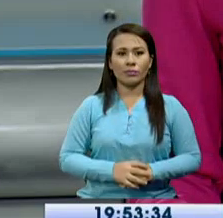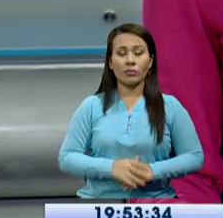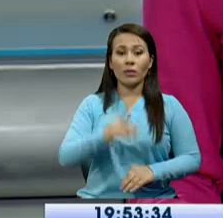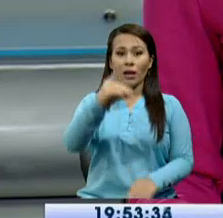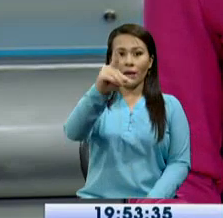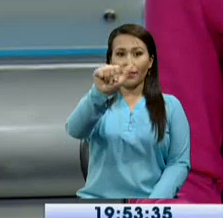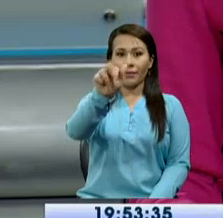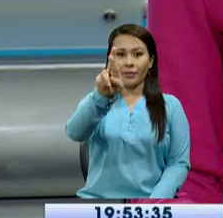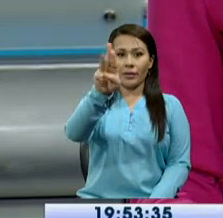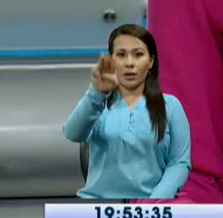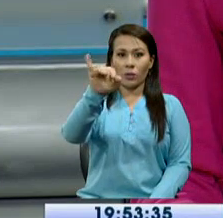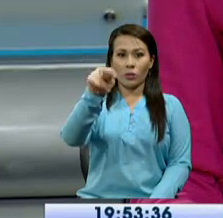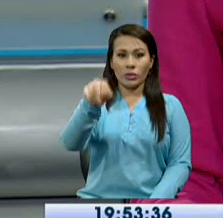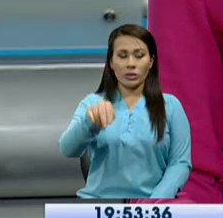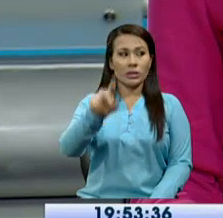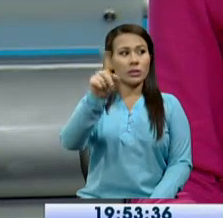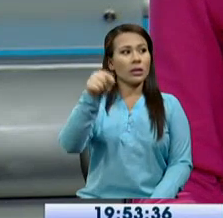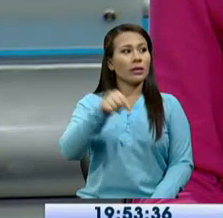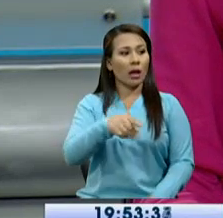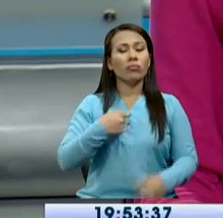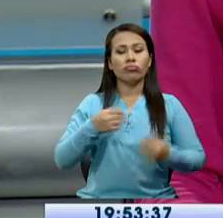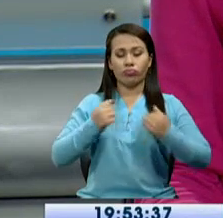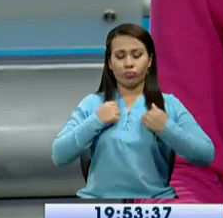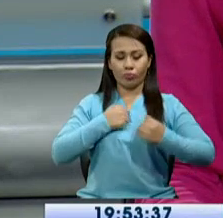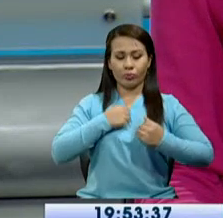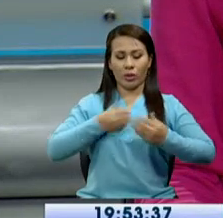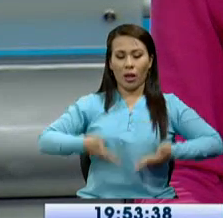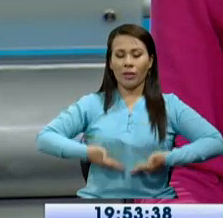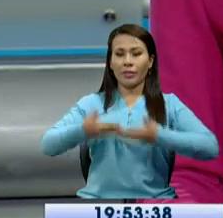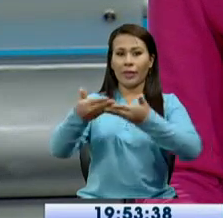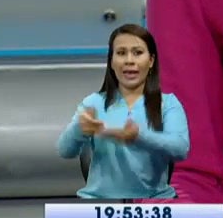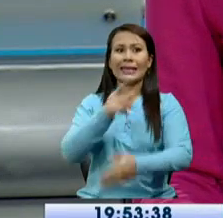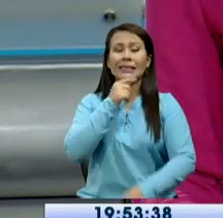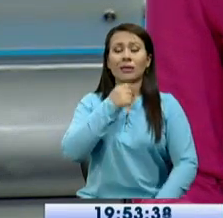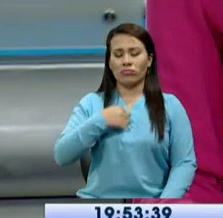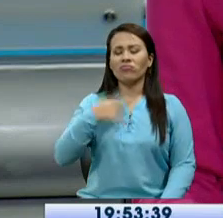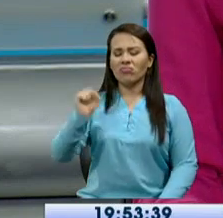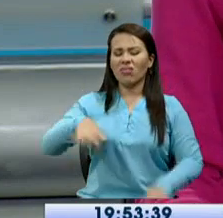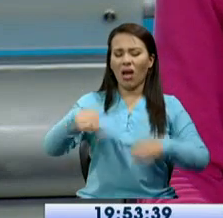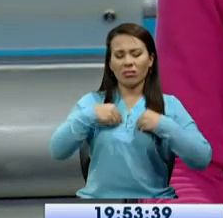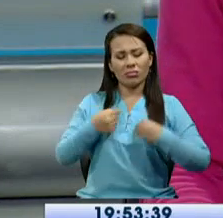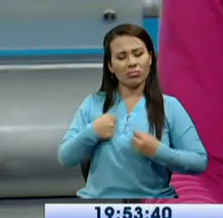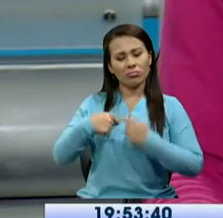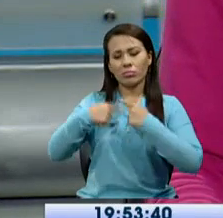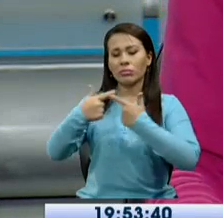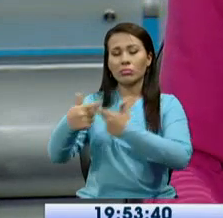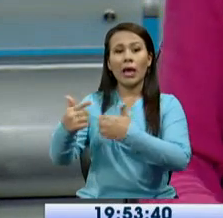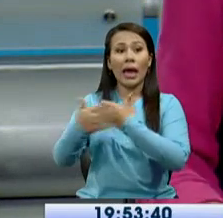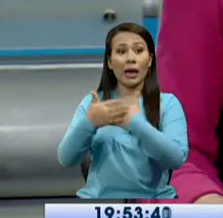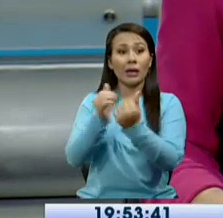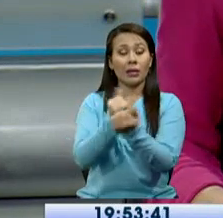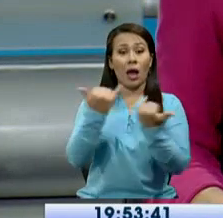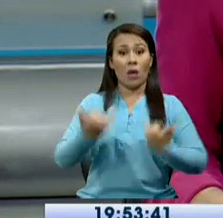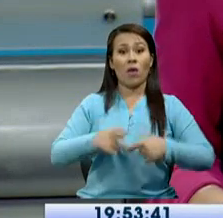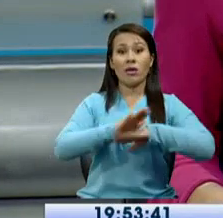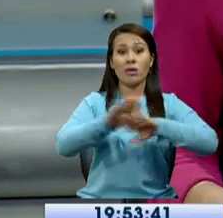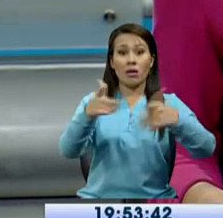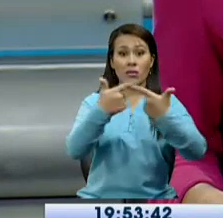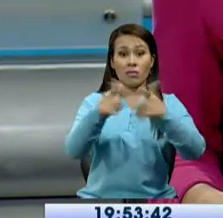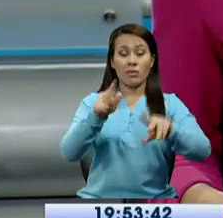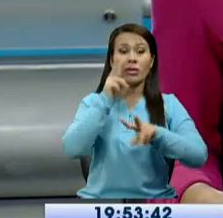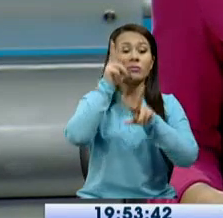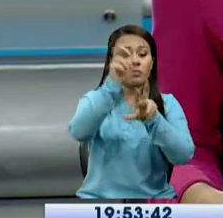Darwin Zeta, quien se entregó a las autoridades y constaba como el séptimo más buscado de Manabí, salió en libertad tras las investigaciones